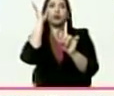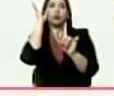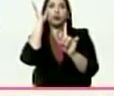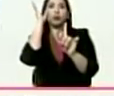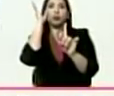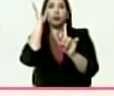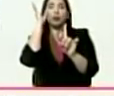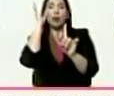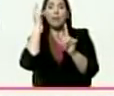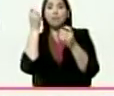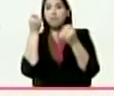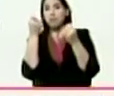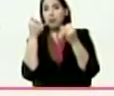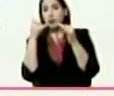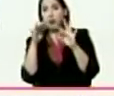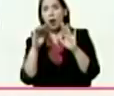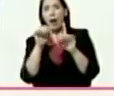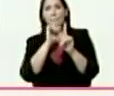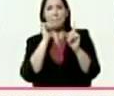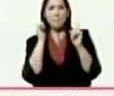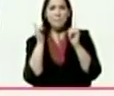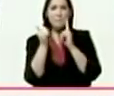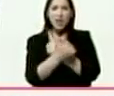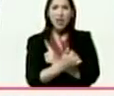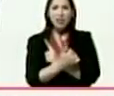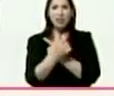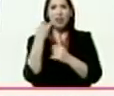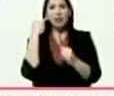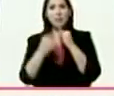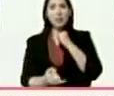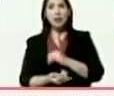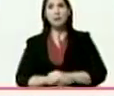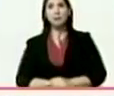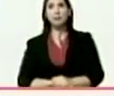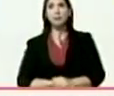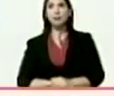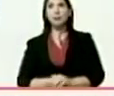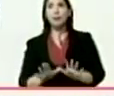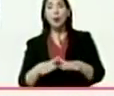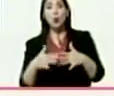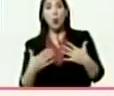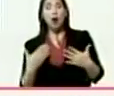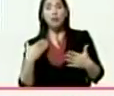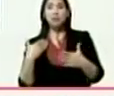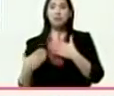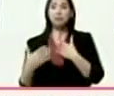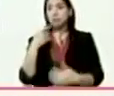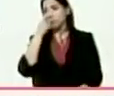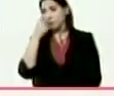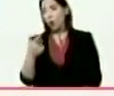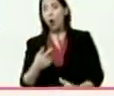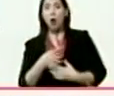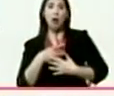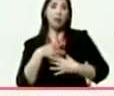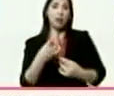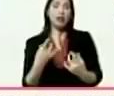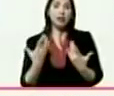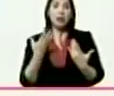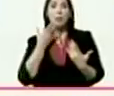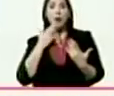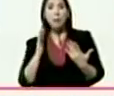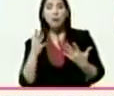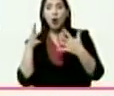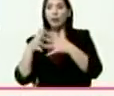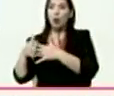muchos casos un ambiente que culmine cuando le importa, cuando le interesa, en este caso a los